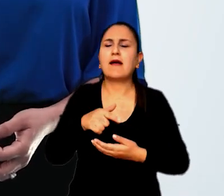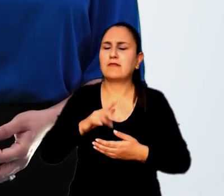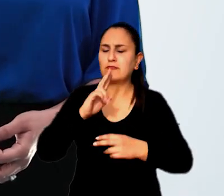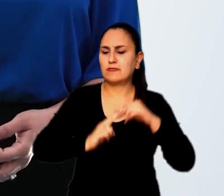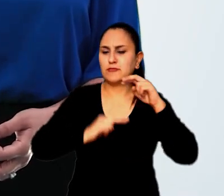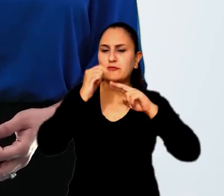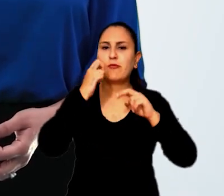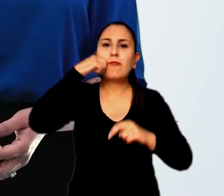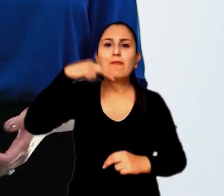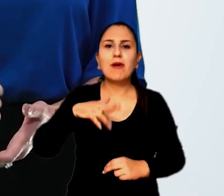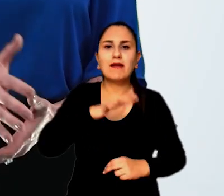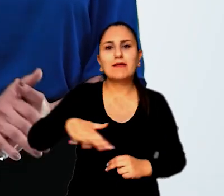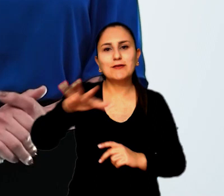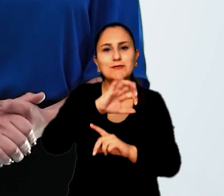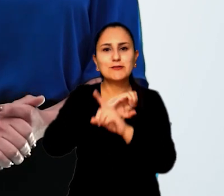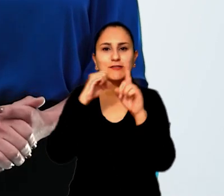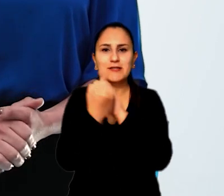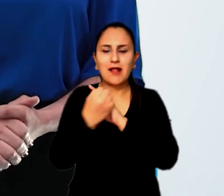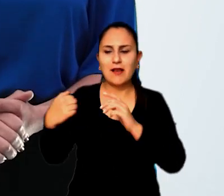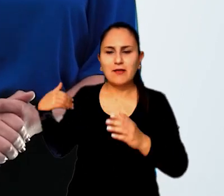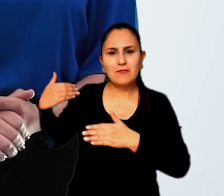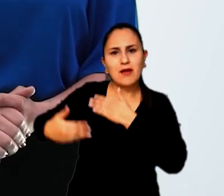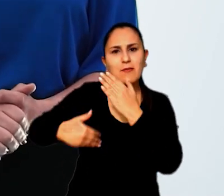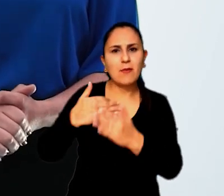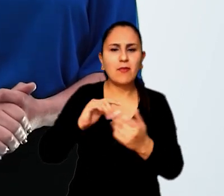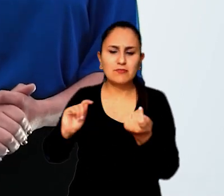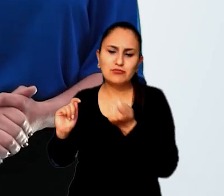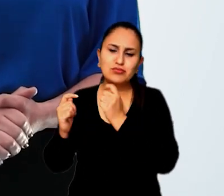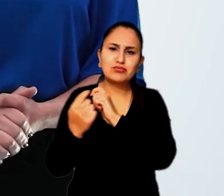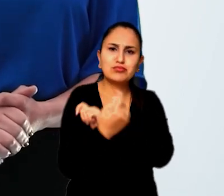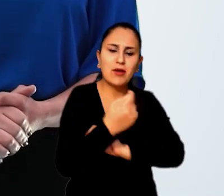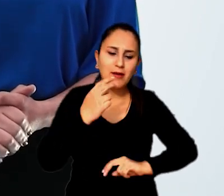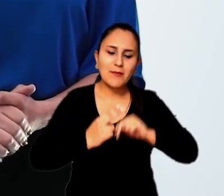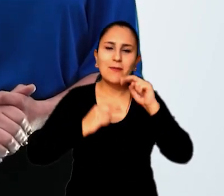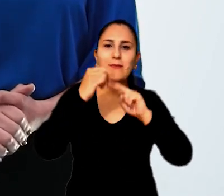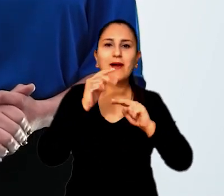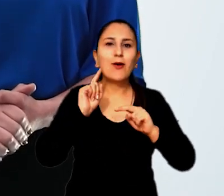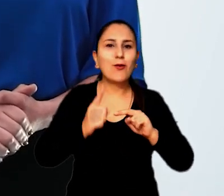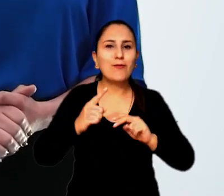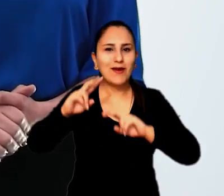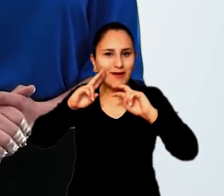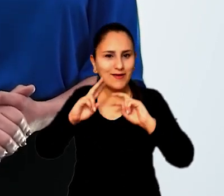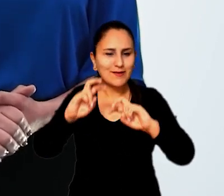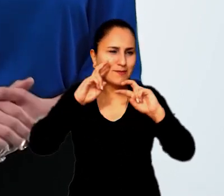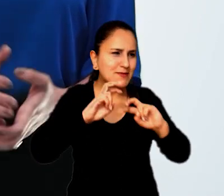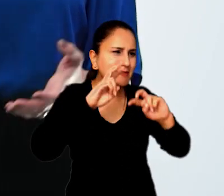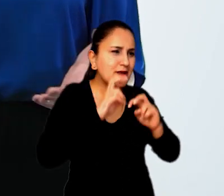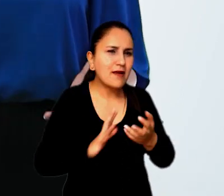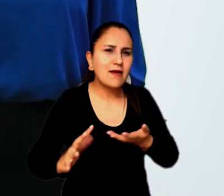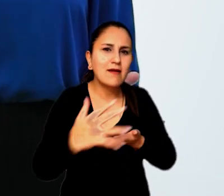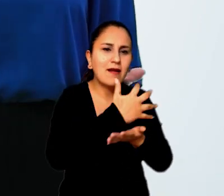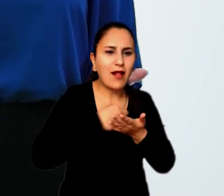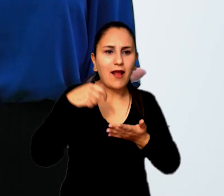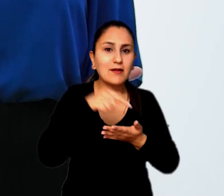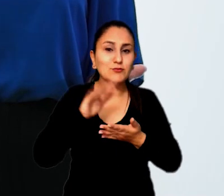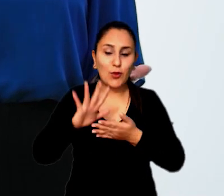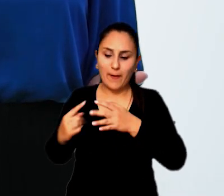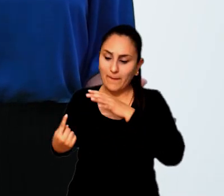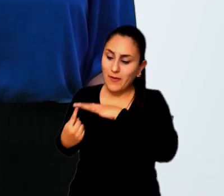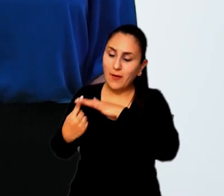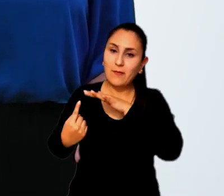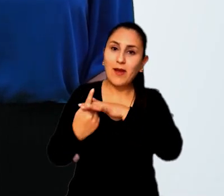se reconstruye continuamente a través de la investigación respondiendo a momentos históricos evidencia